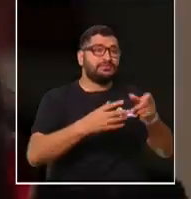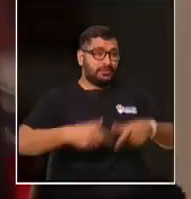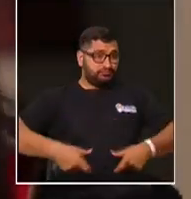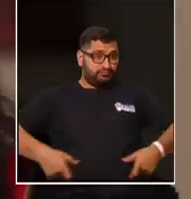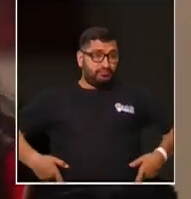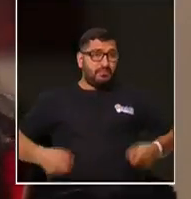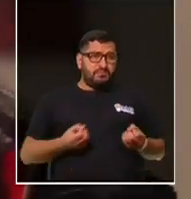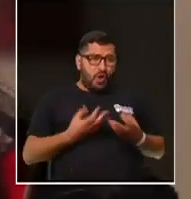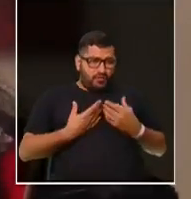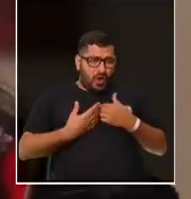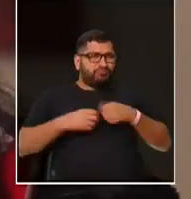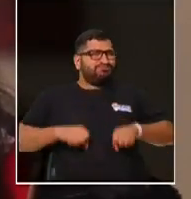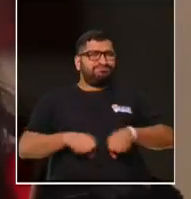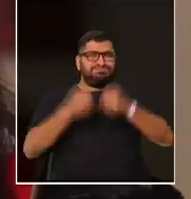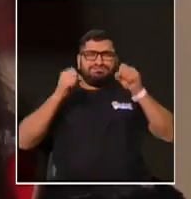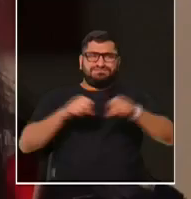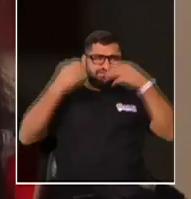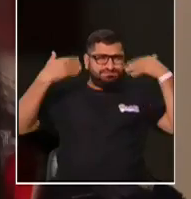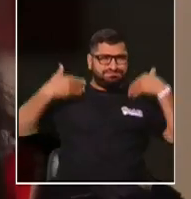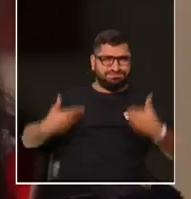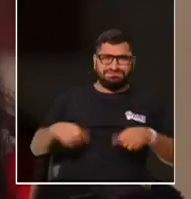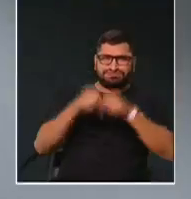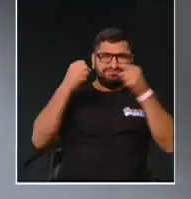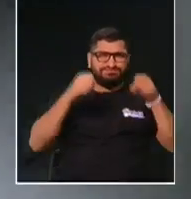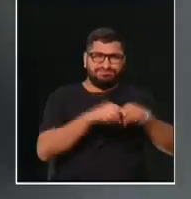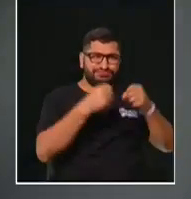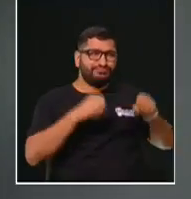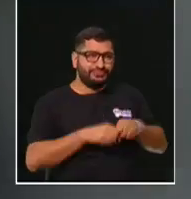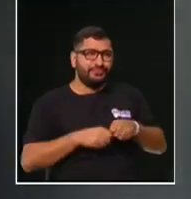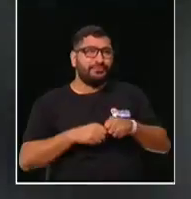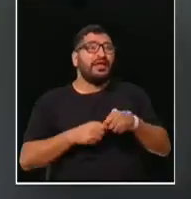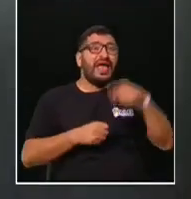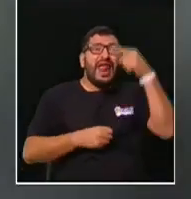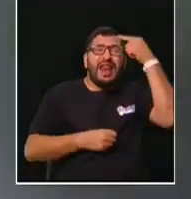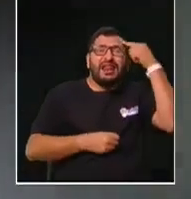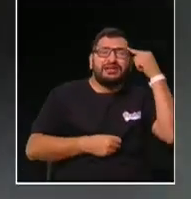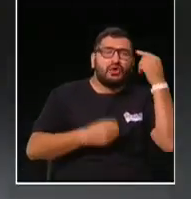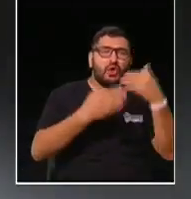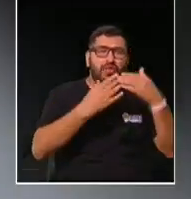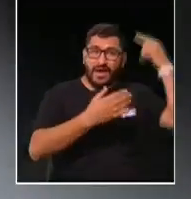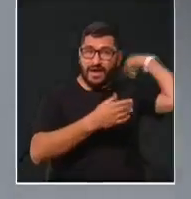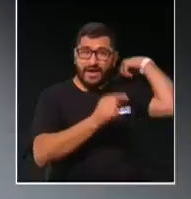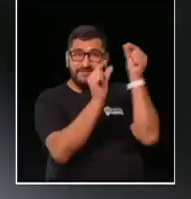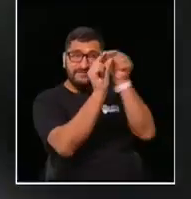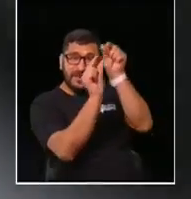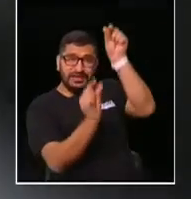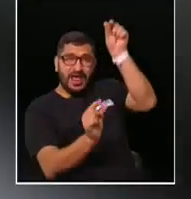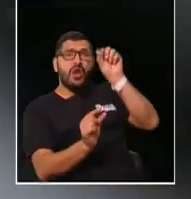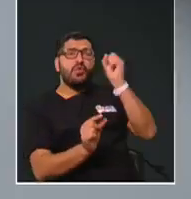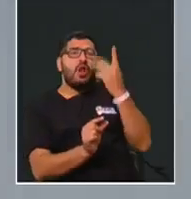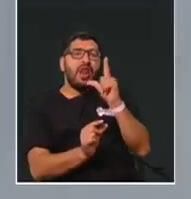fue lo que me provocó una fractura, lesión medular de la vértebra L3.